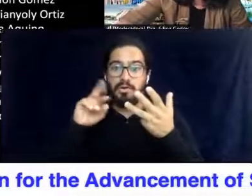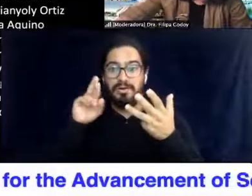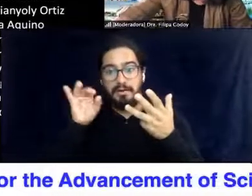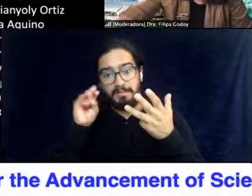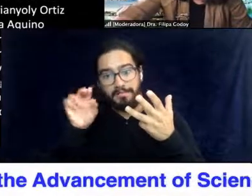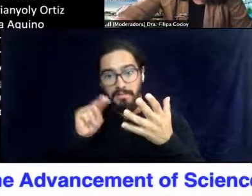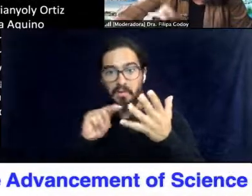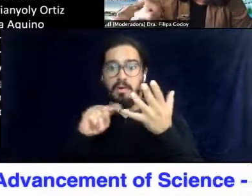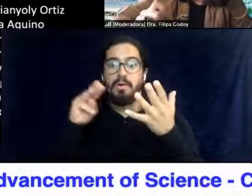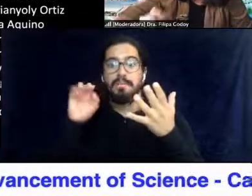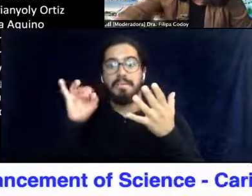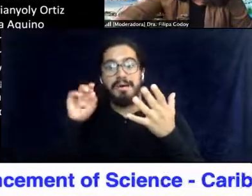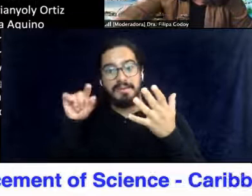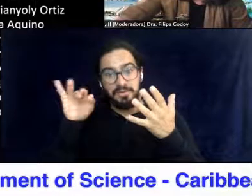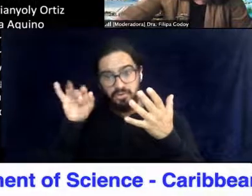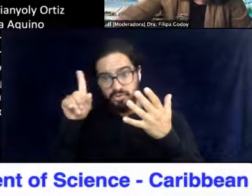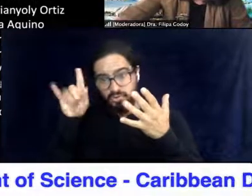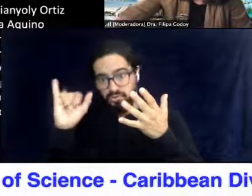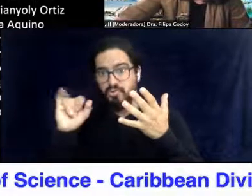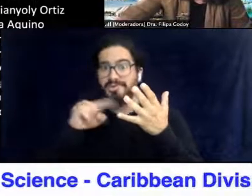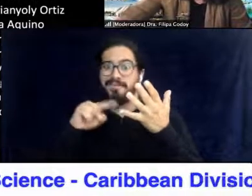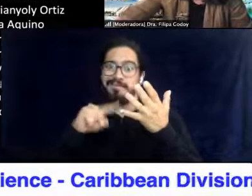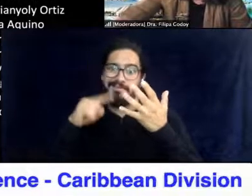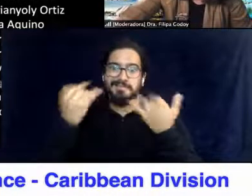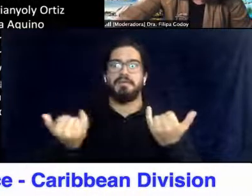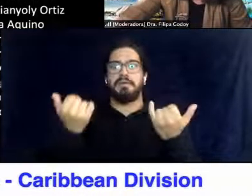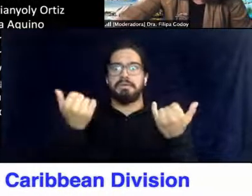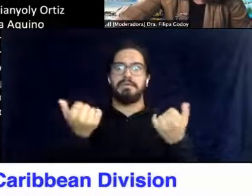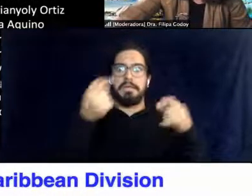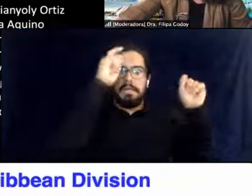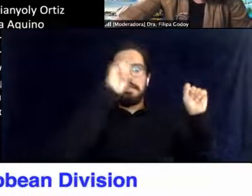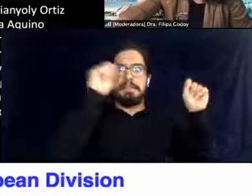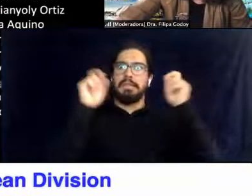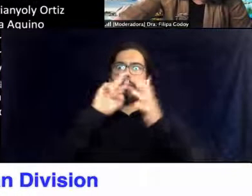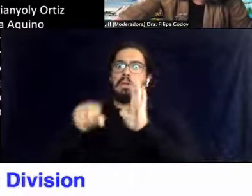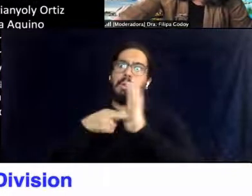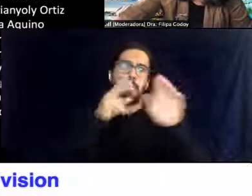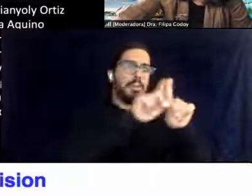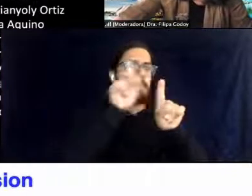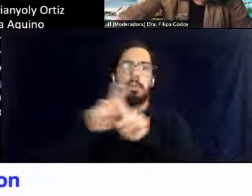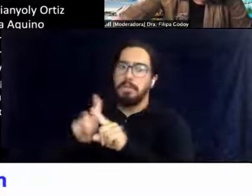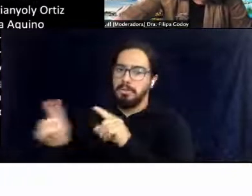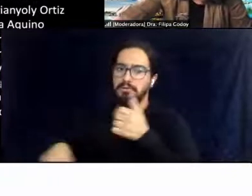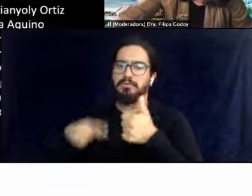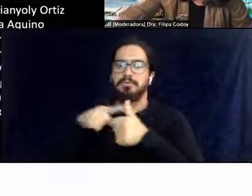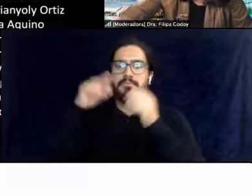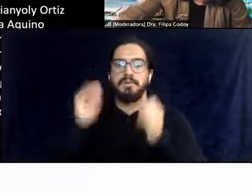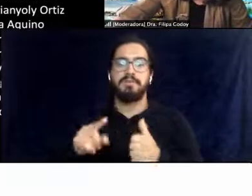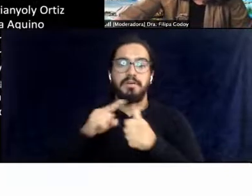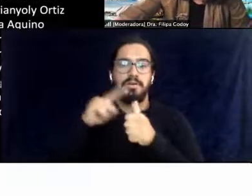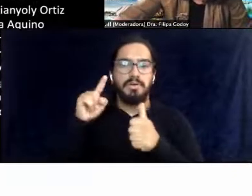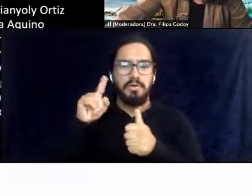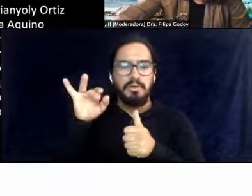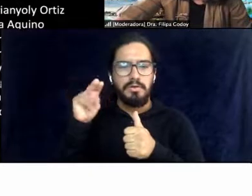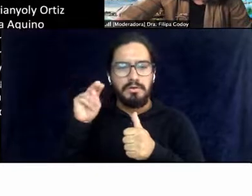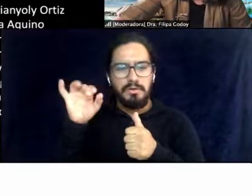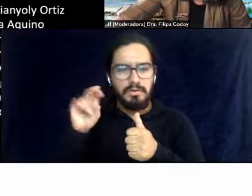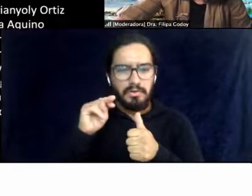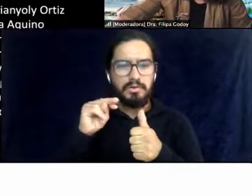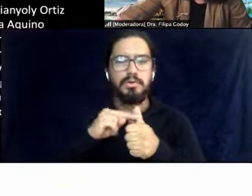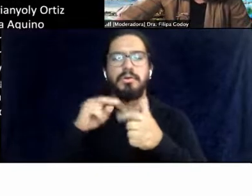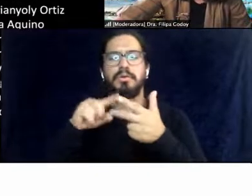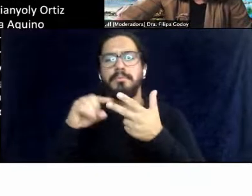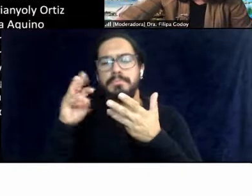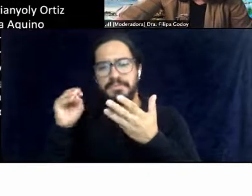que tuvo muchos sombreros en el meeting de este año, la profesora Aquino, Michelle Rivera, Chandra Justicia,